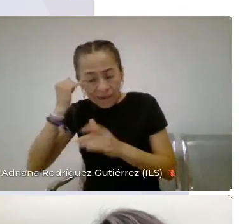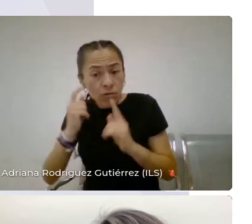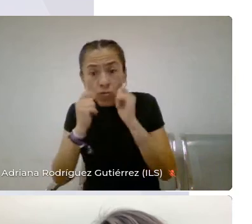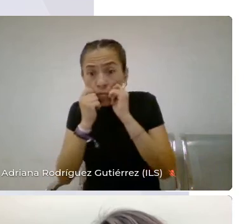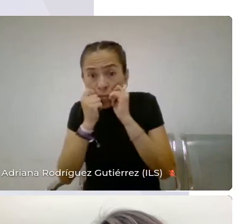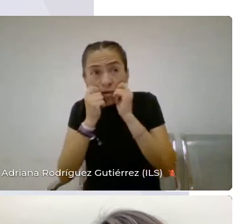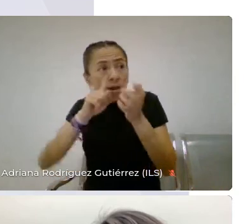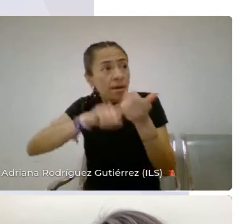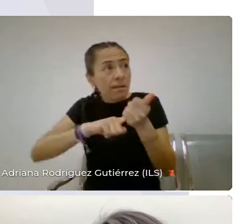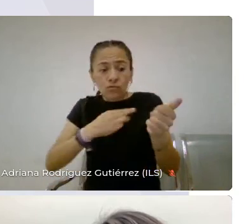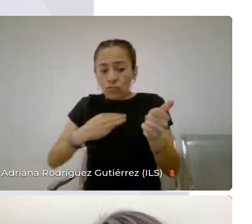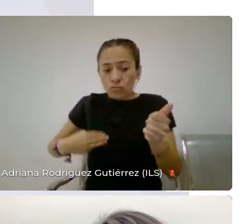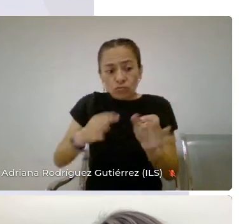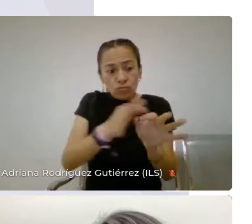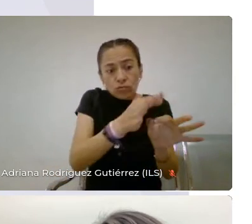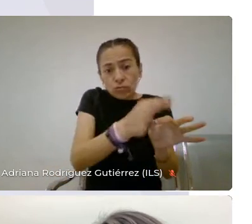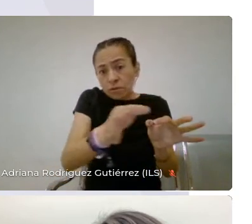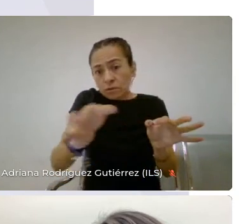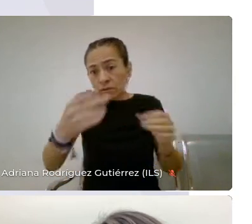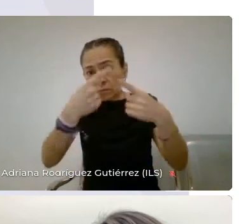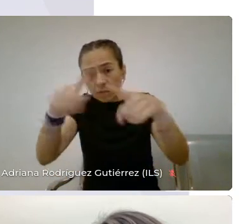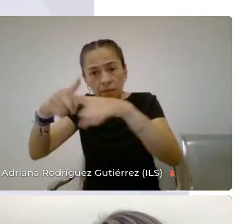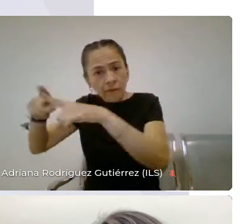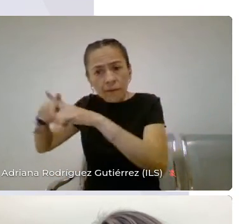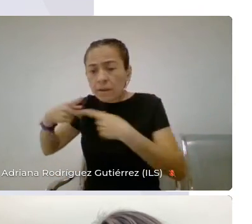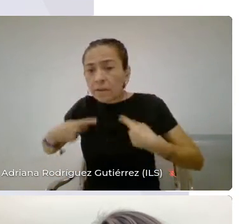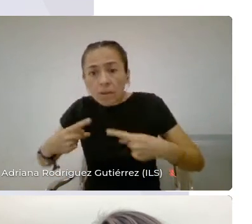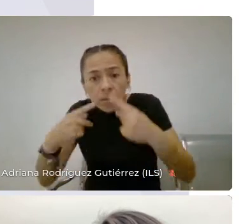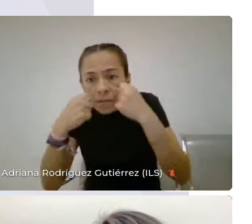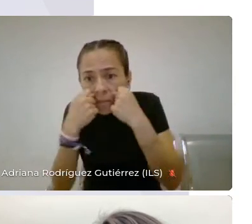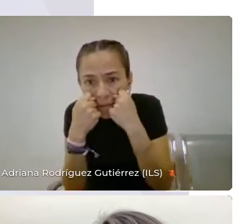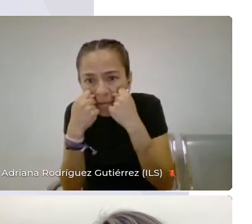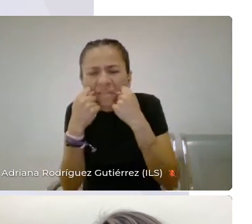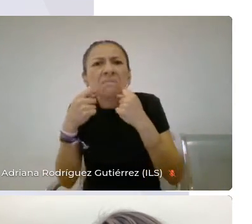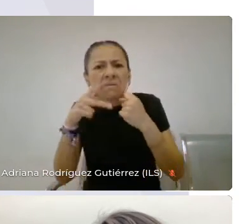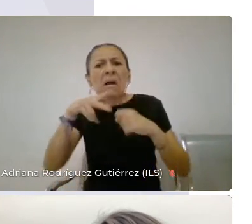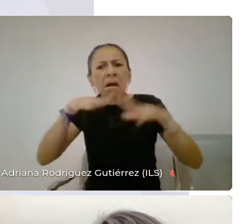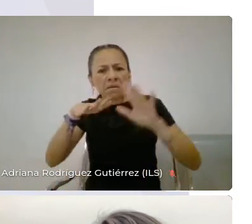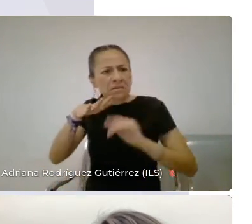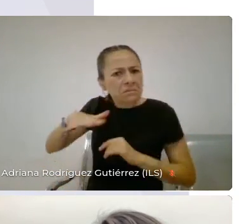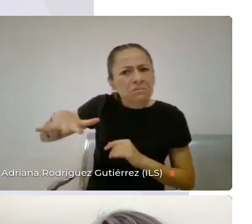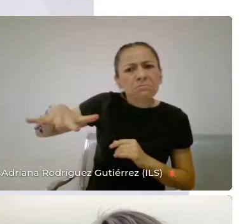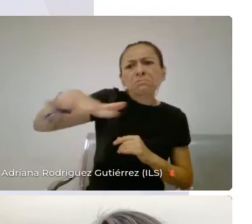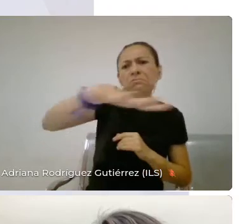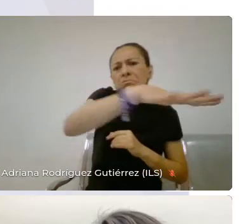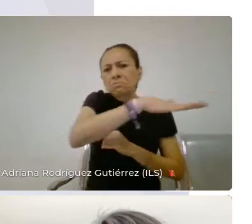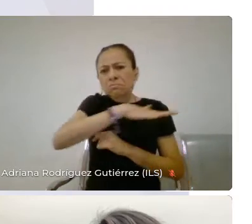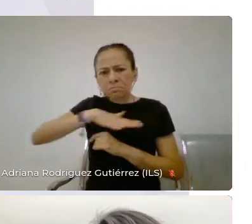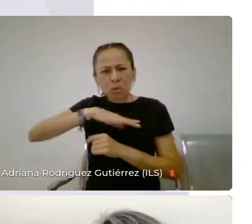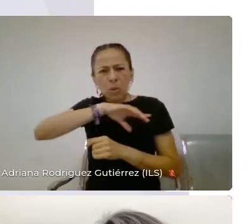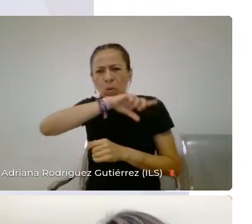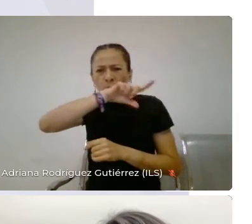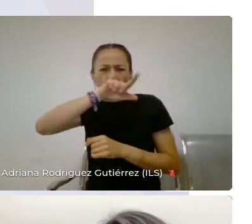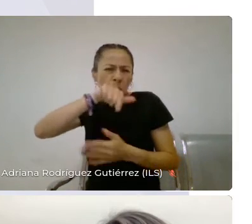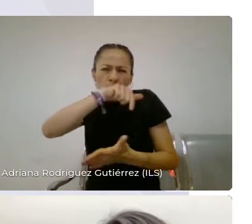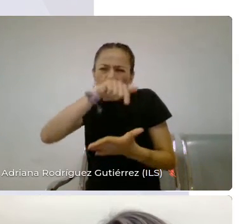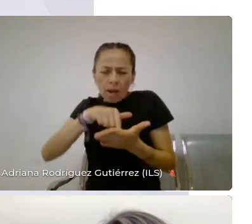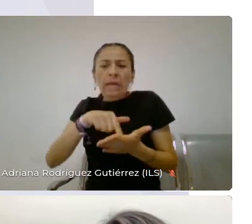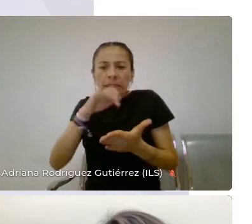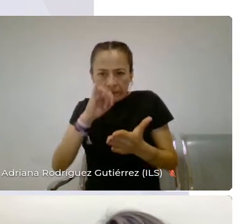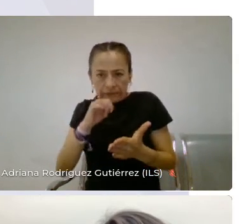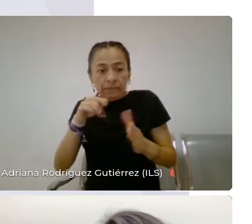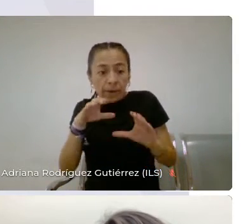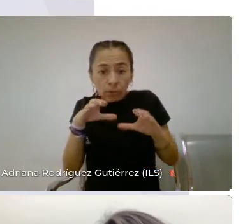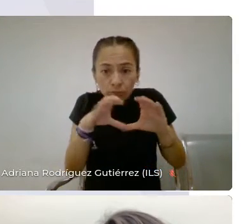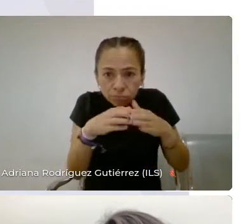para nosotros fue muy enriquecedor, porque era ver cómo hay cosas que se cruzan en el territorio, pero cómo bien hacer parte de un grupo particular, en un lugar especial,